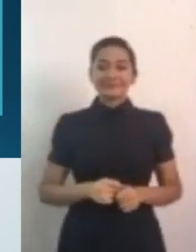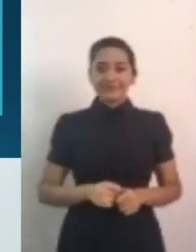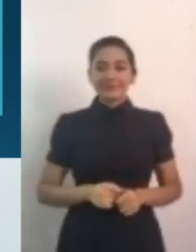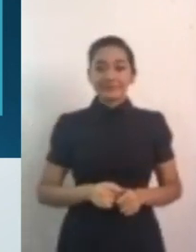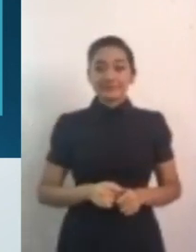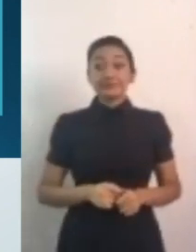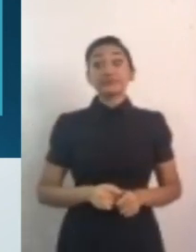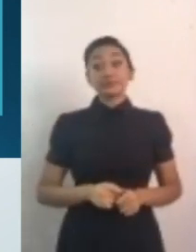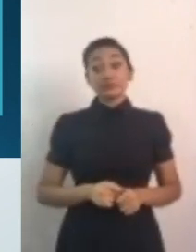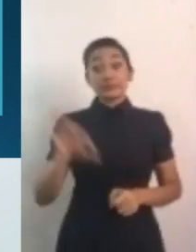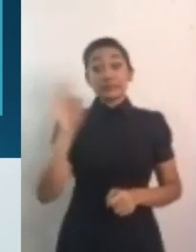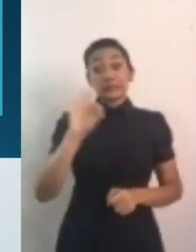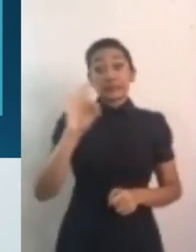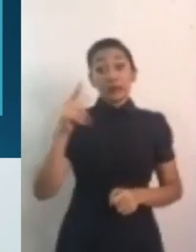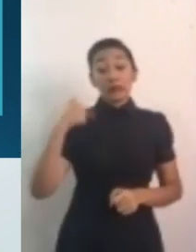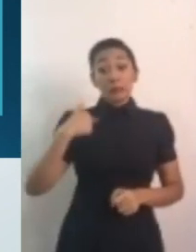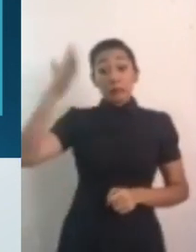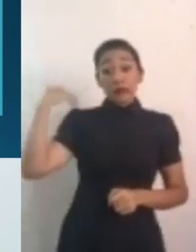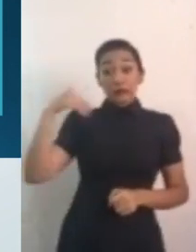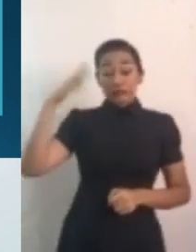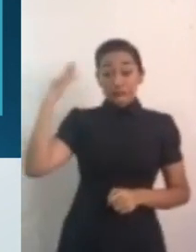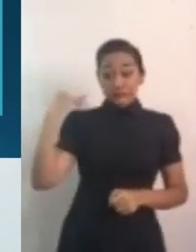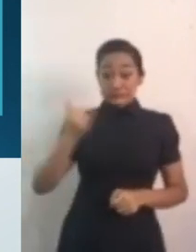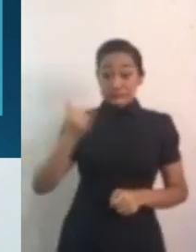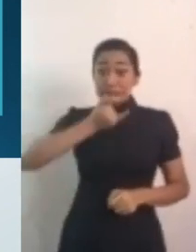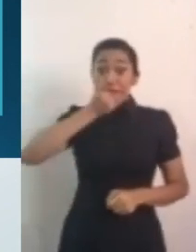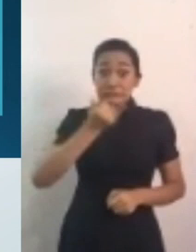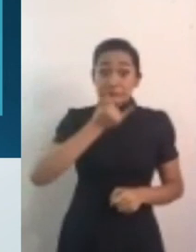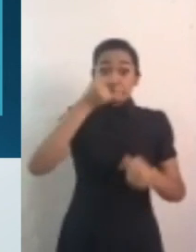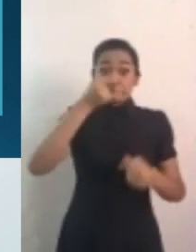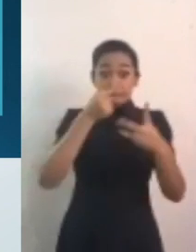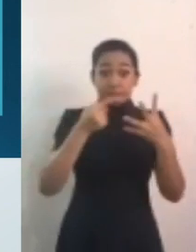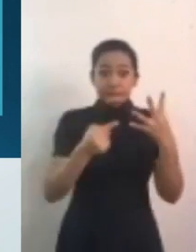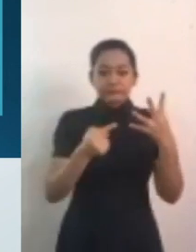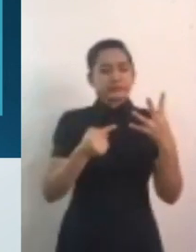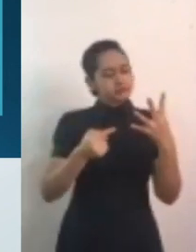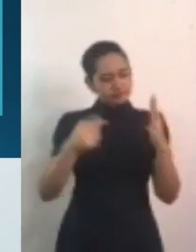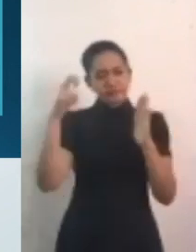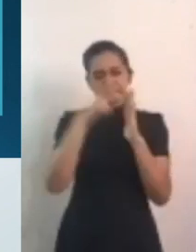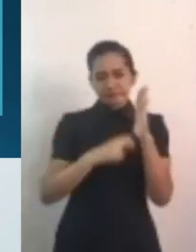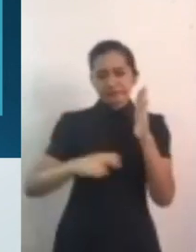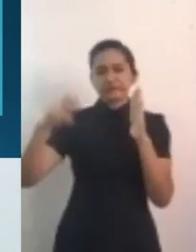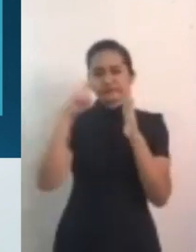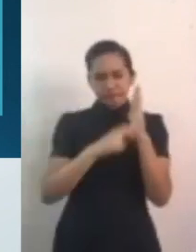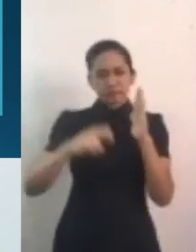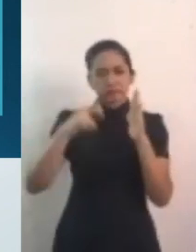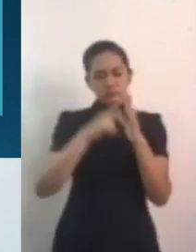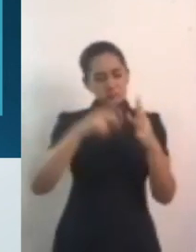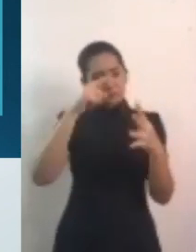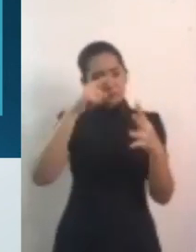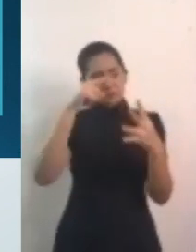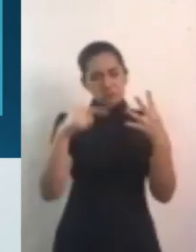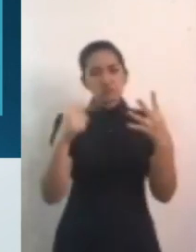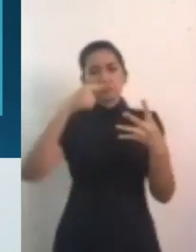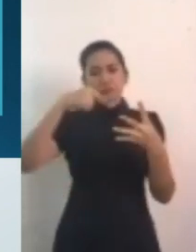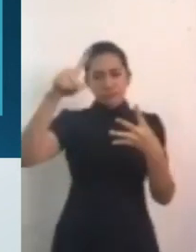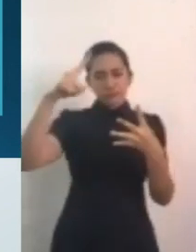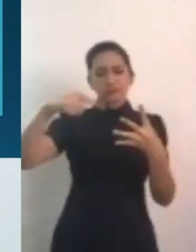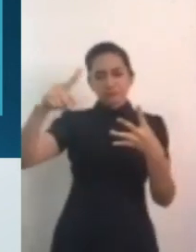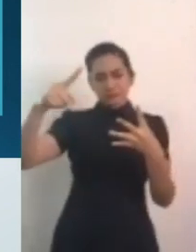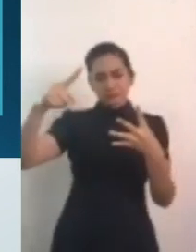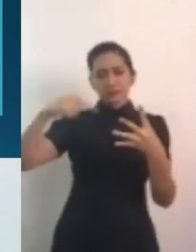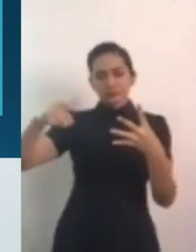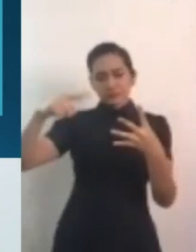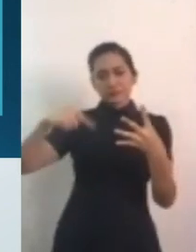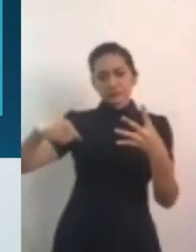errores de las cosas que hemos aprendido y esto nos lleva a una noción de más capacidad y que disponemos de más